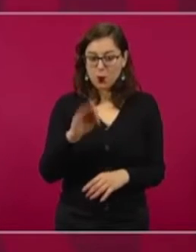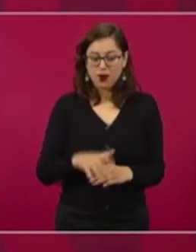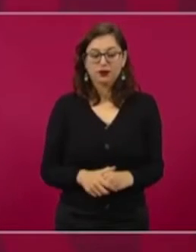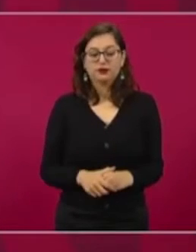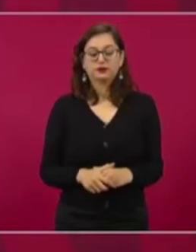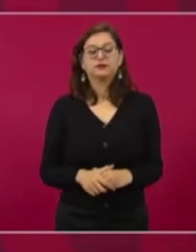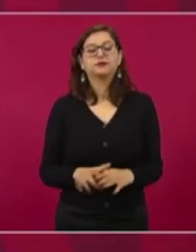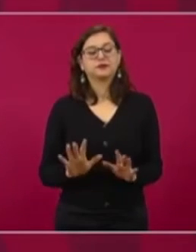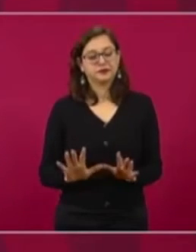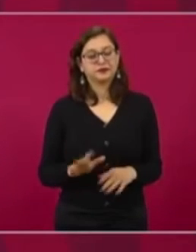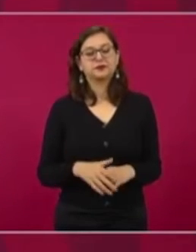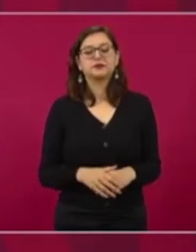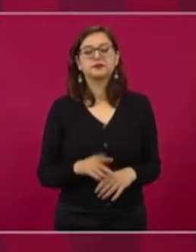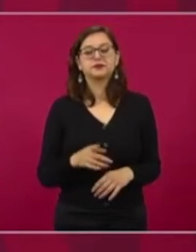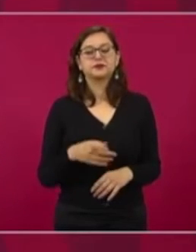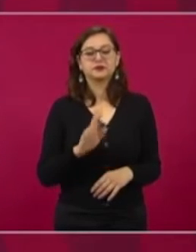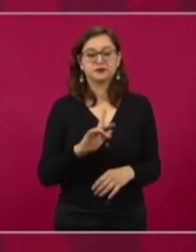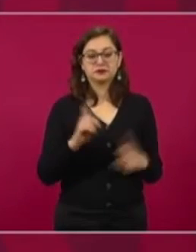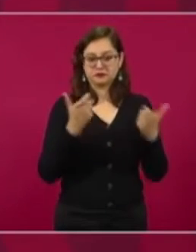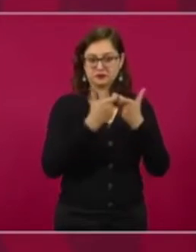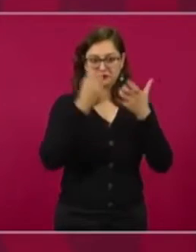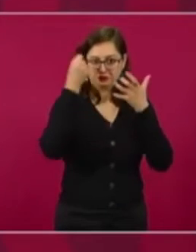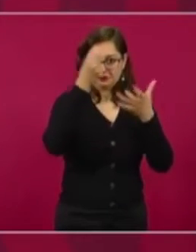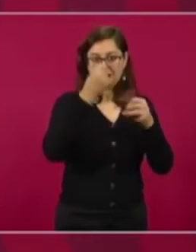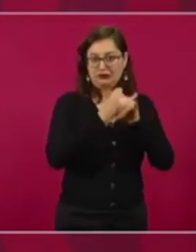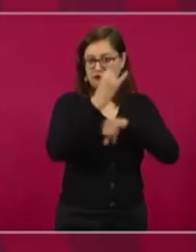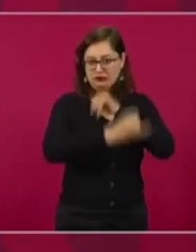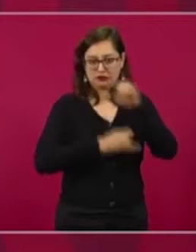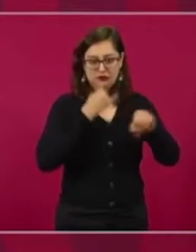Y luego hay una empresa,